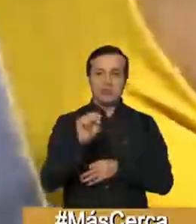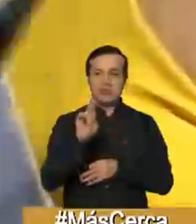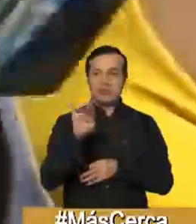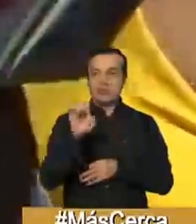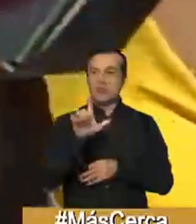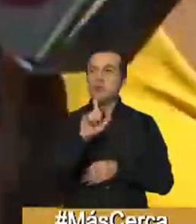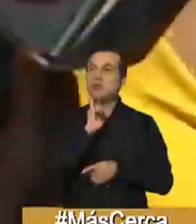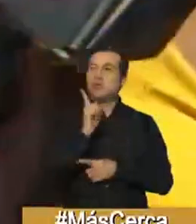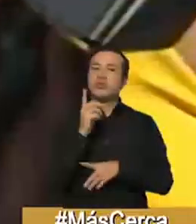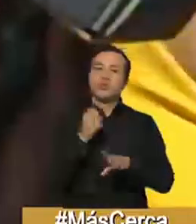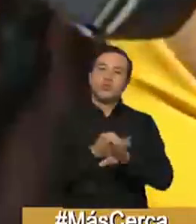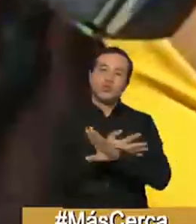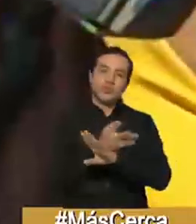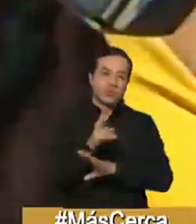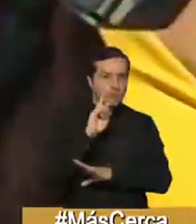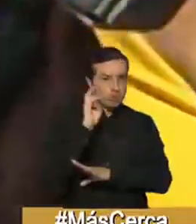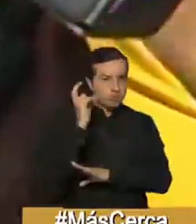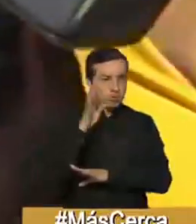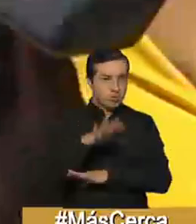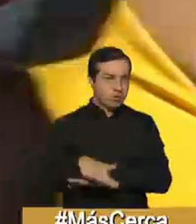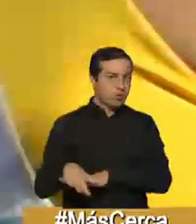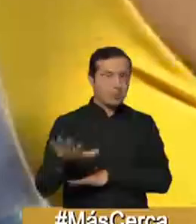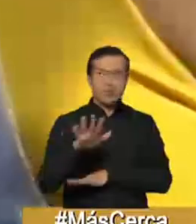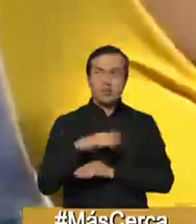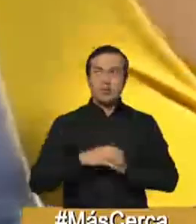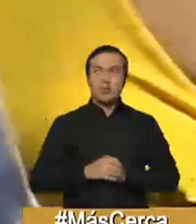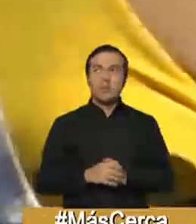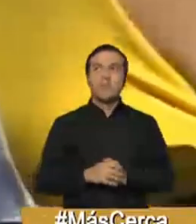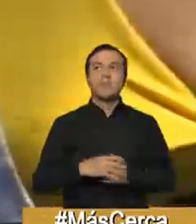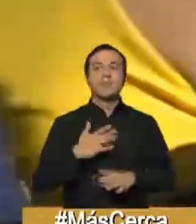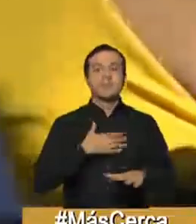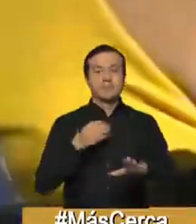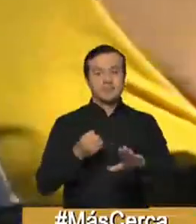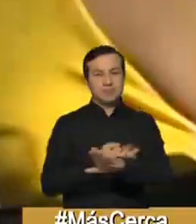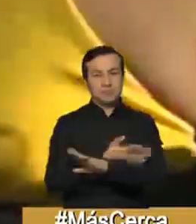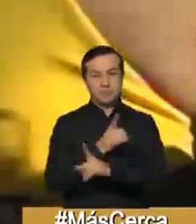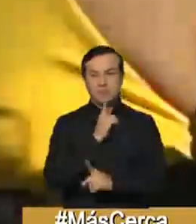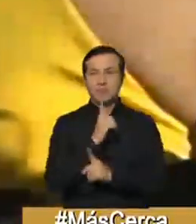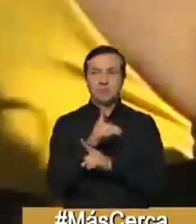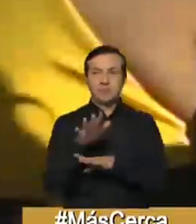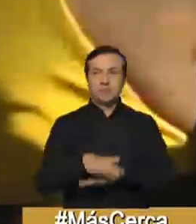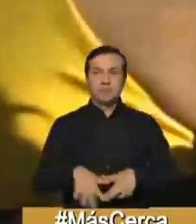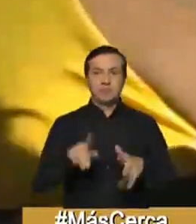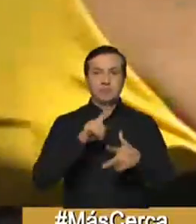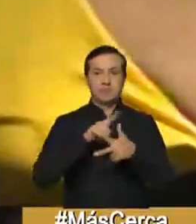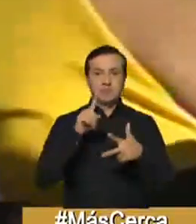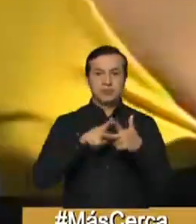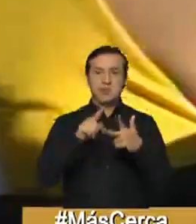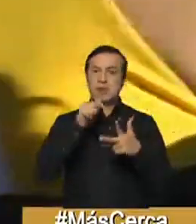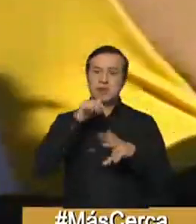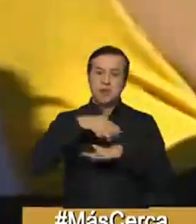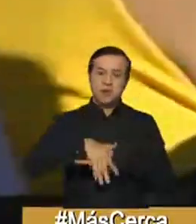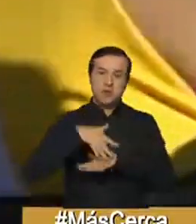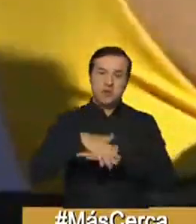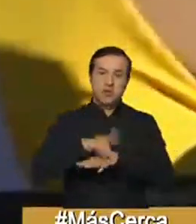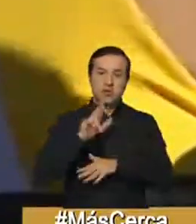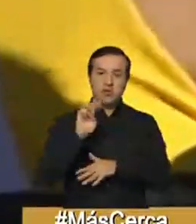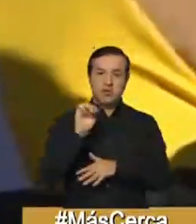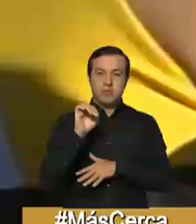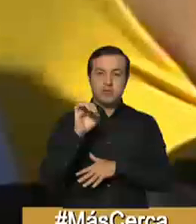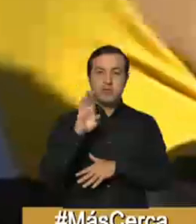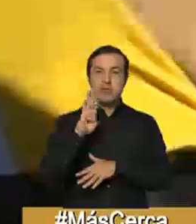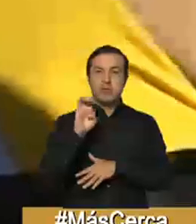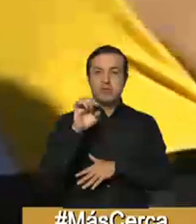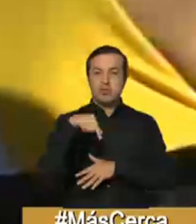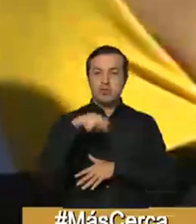Okay, ¿cuál es tu recomendación para visitar acá? Mi recomendación es que visiten las tres hermosas cascadas de Rumibosque y más que